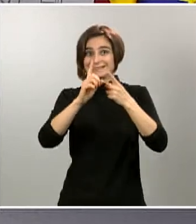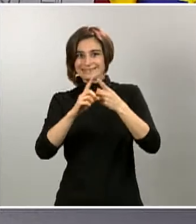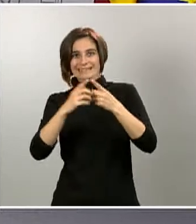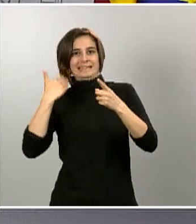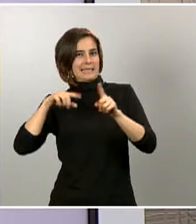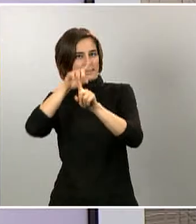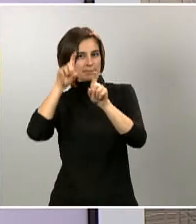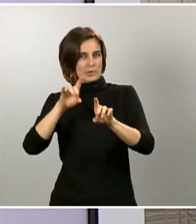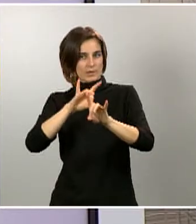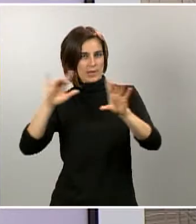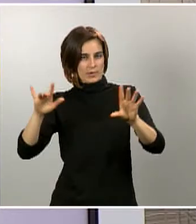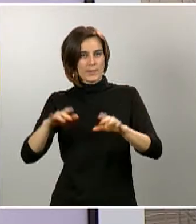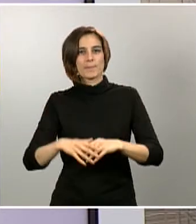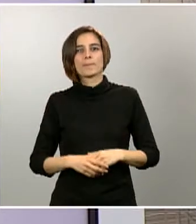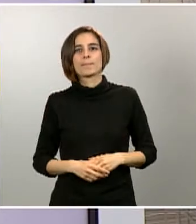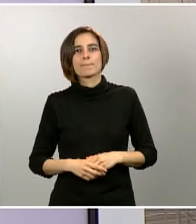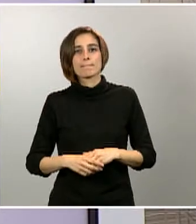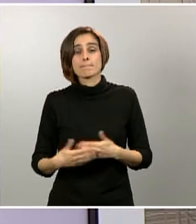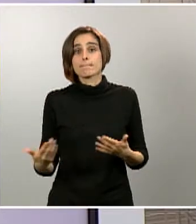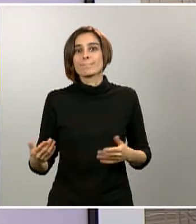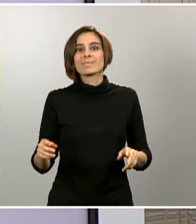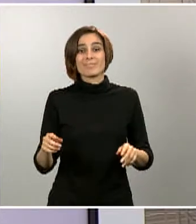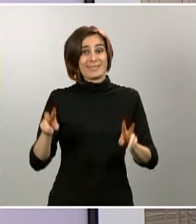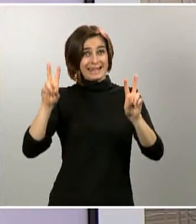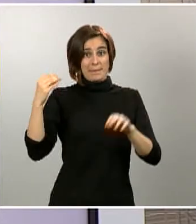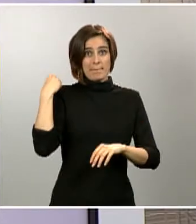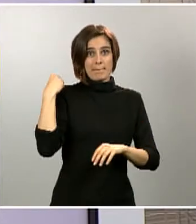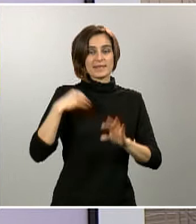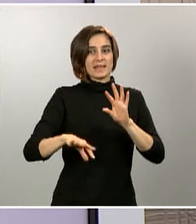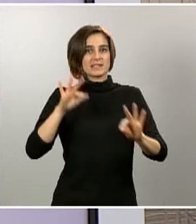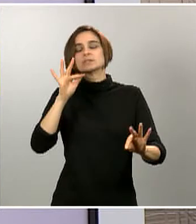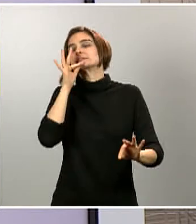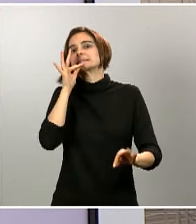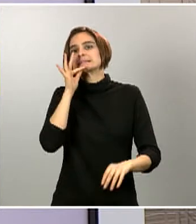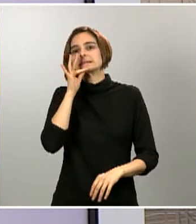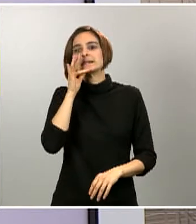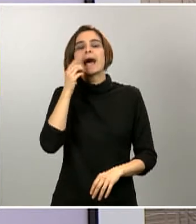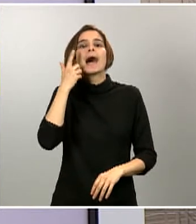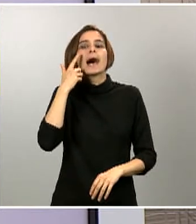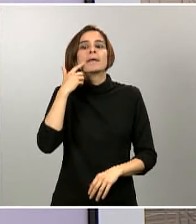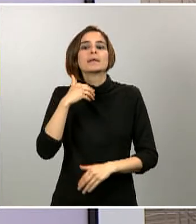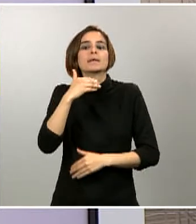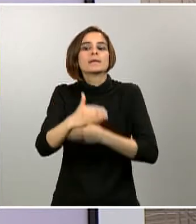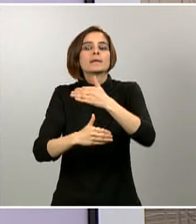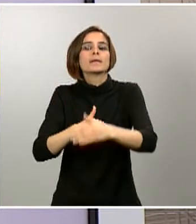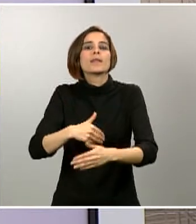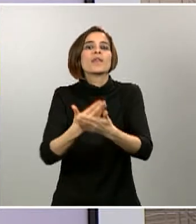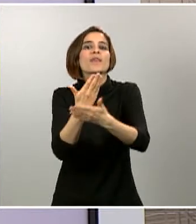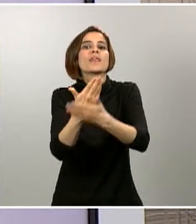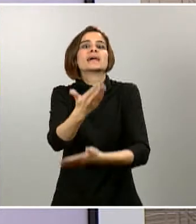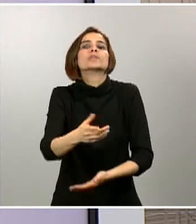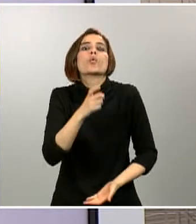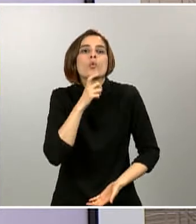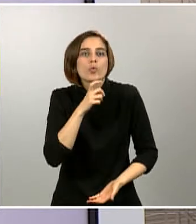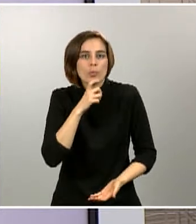en esta materia no hay ninguna decisión tomada. Hay que ver cómo evolucionan las cosas en los próximos días. Hay que actuar,